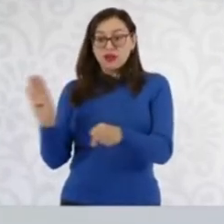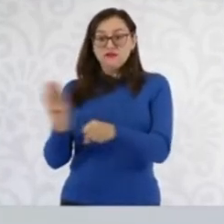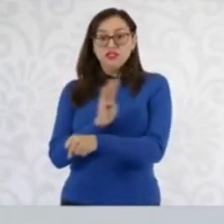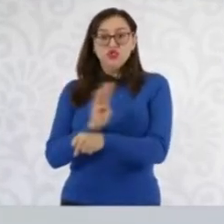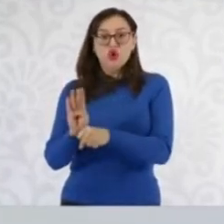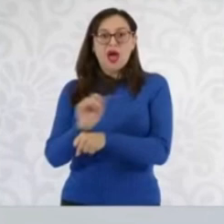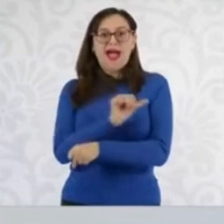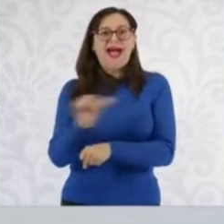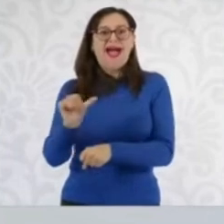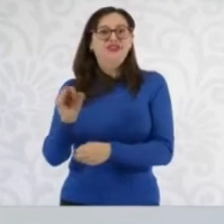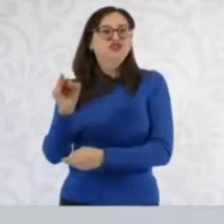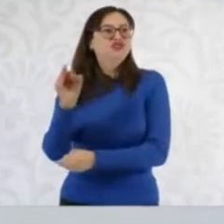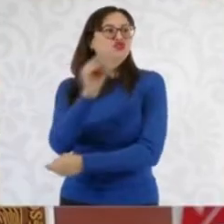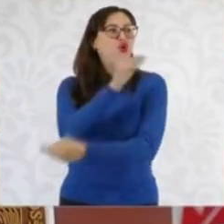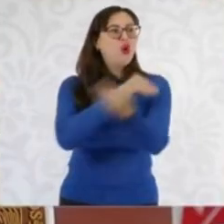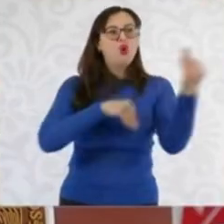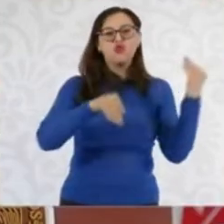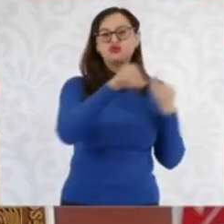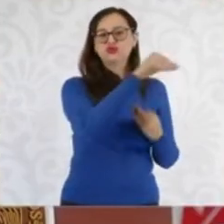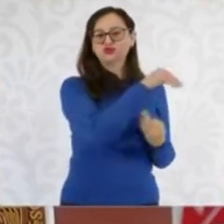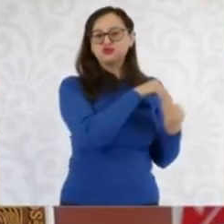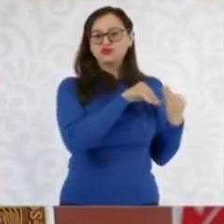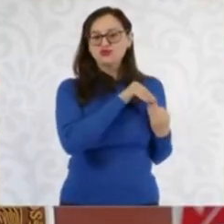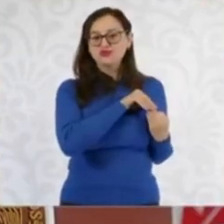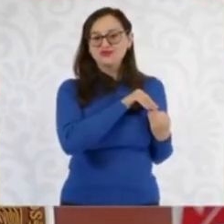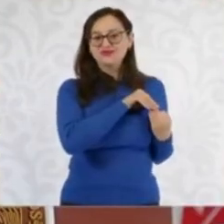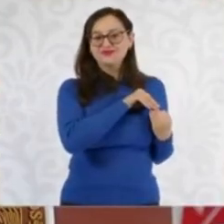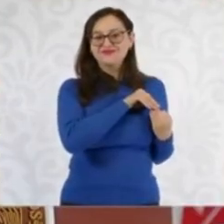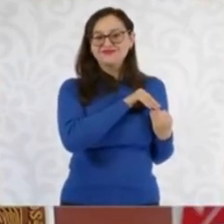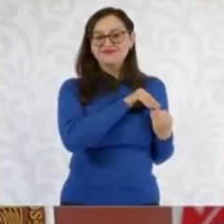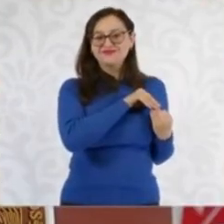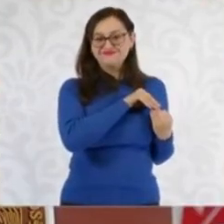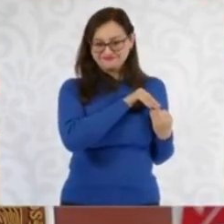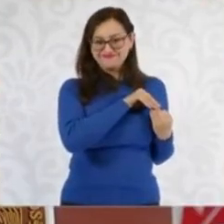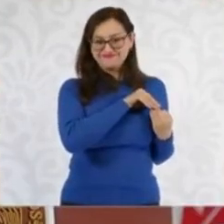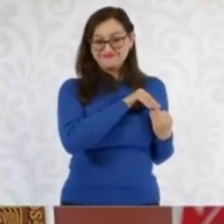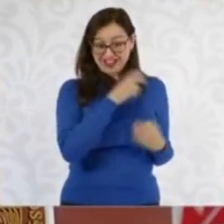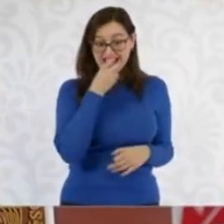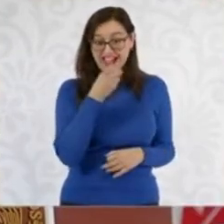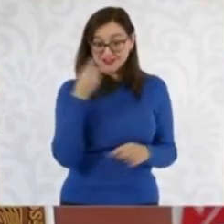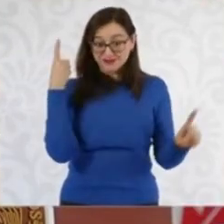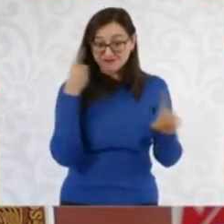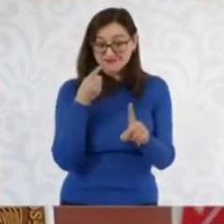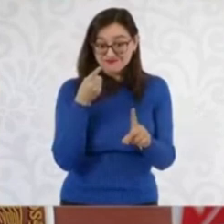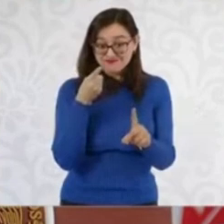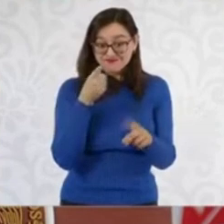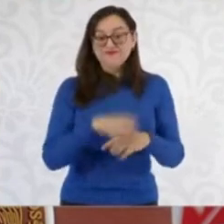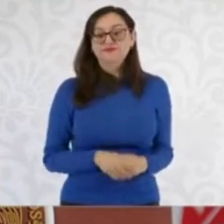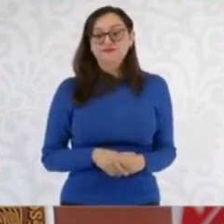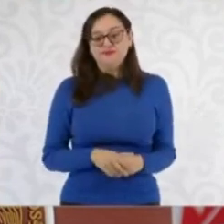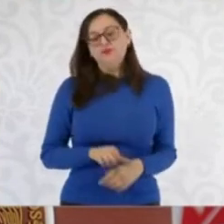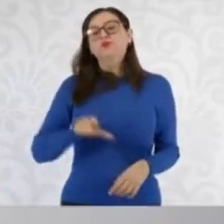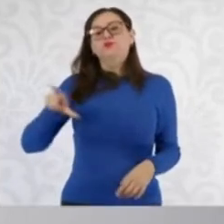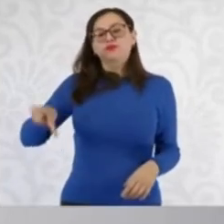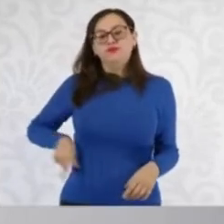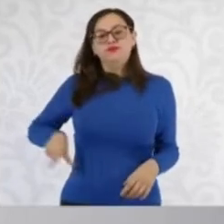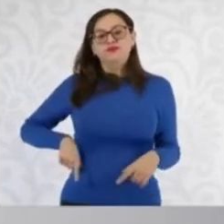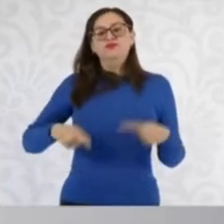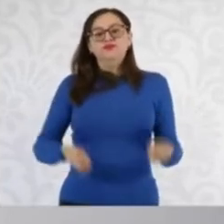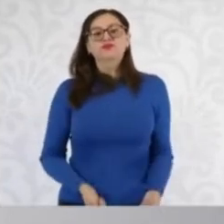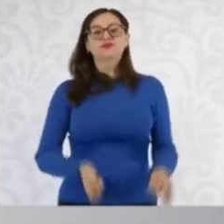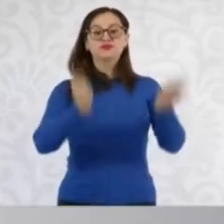todos y de todas, primero los que menos tienen. Y el gobierno tiene la obligación, un gobierno de la Cuarta Transformación, tenemos la